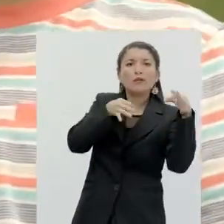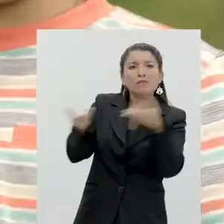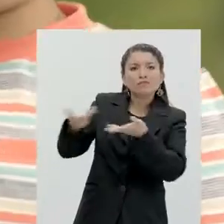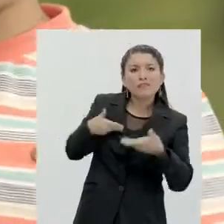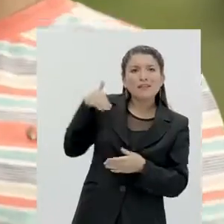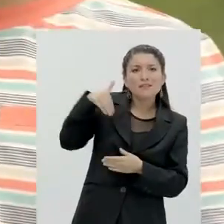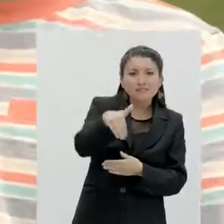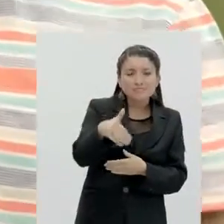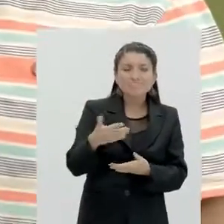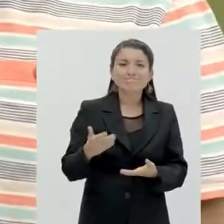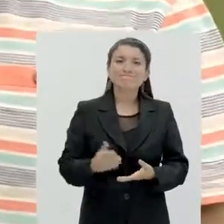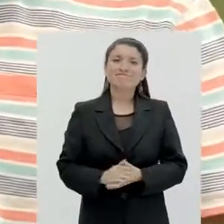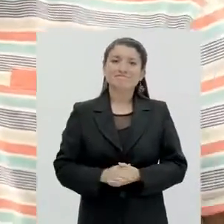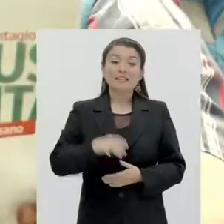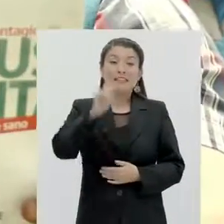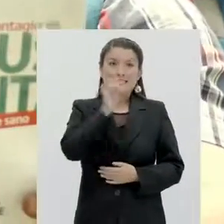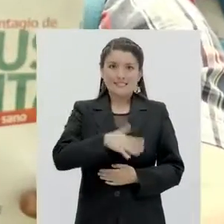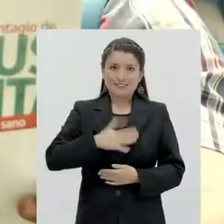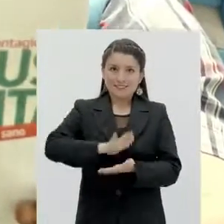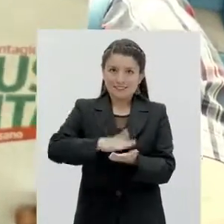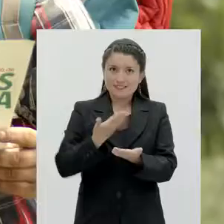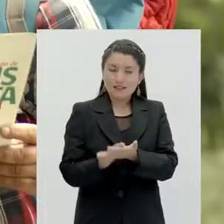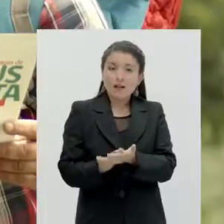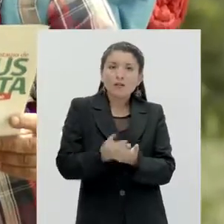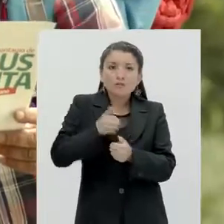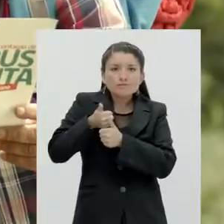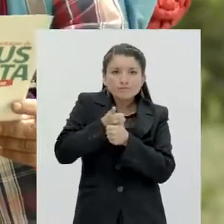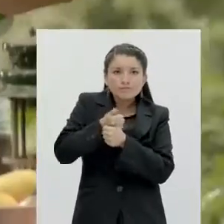en el folleto que nos dieron en el terminal. Chile te quiere